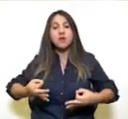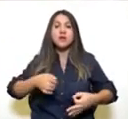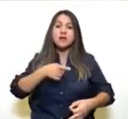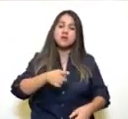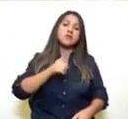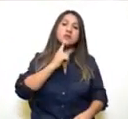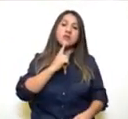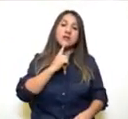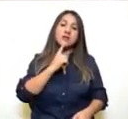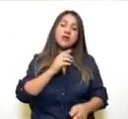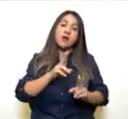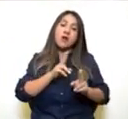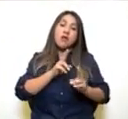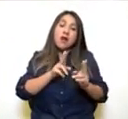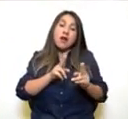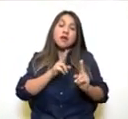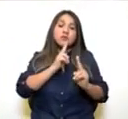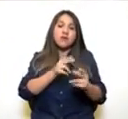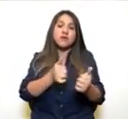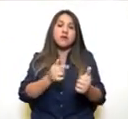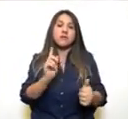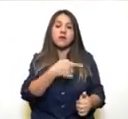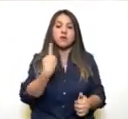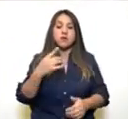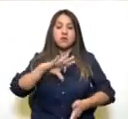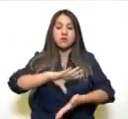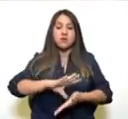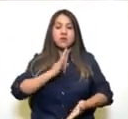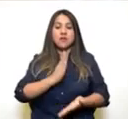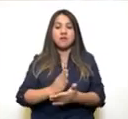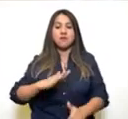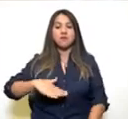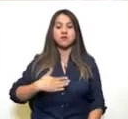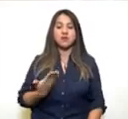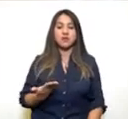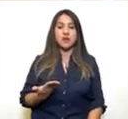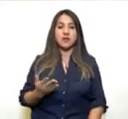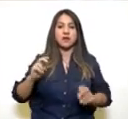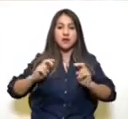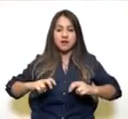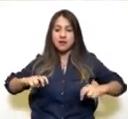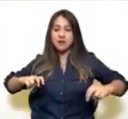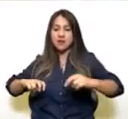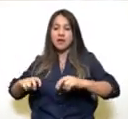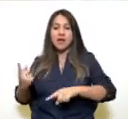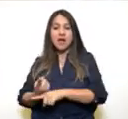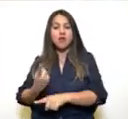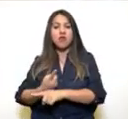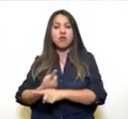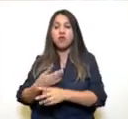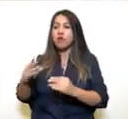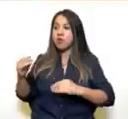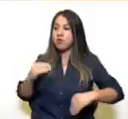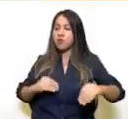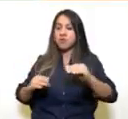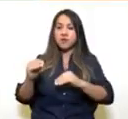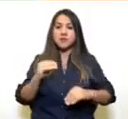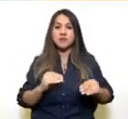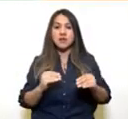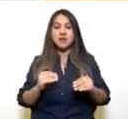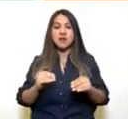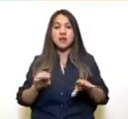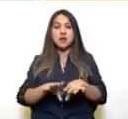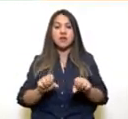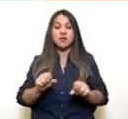tiene que pasar para nuestro país y que tenemos que sentarnos a dialogar a conversar ahora ánimo lo sensual